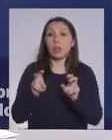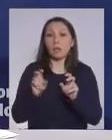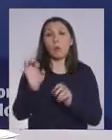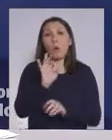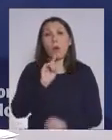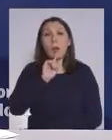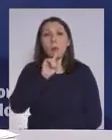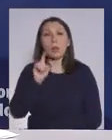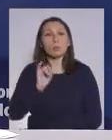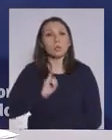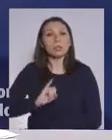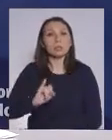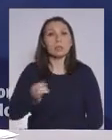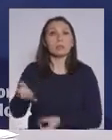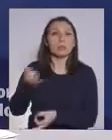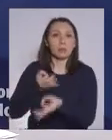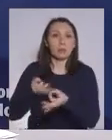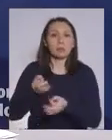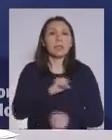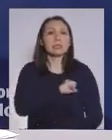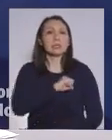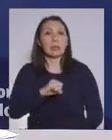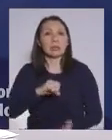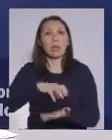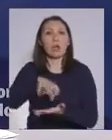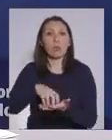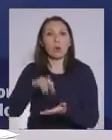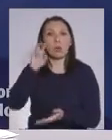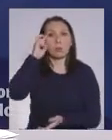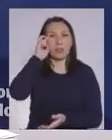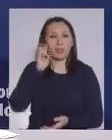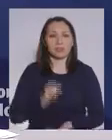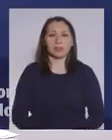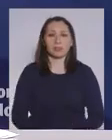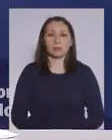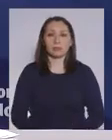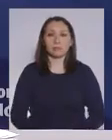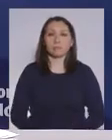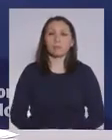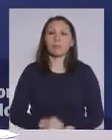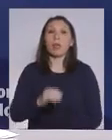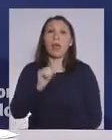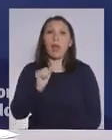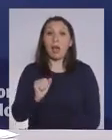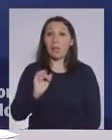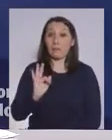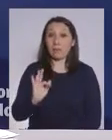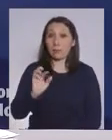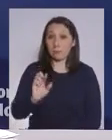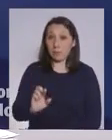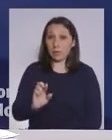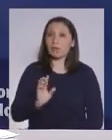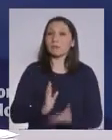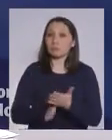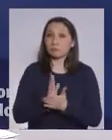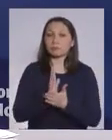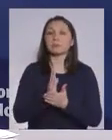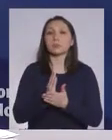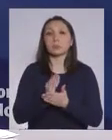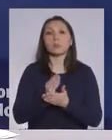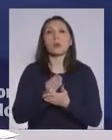por la pregunta frecuente que viene en relación a santiago y providencia las afp se han comenzado el proceso